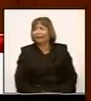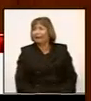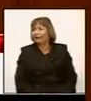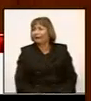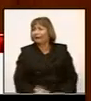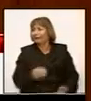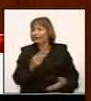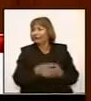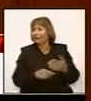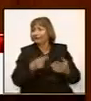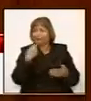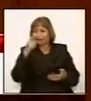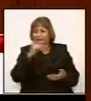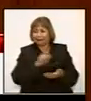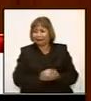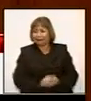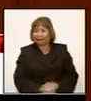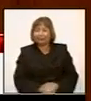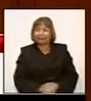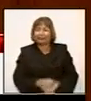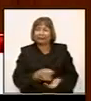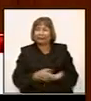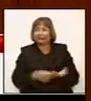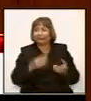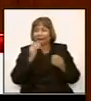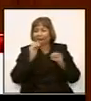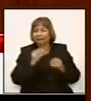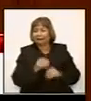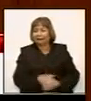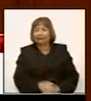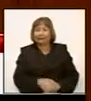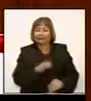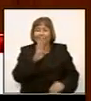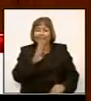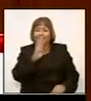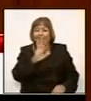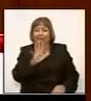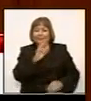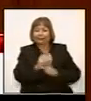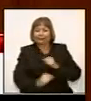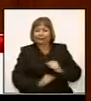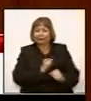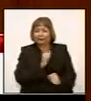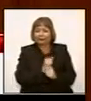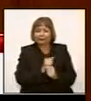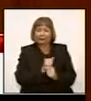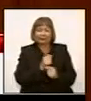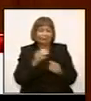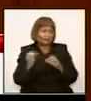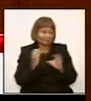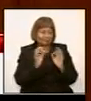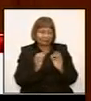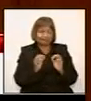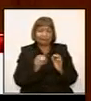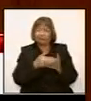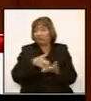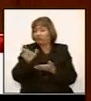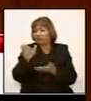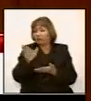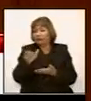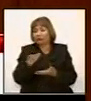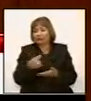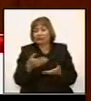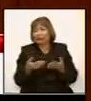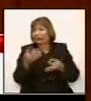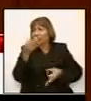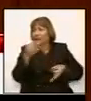qué? Para evitar el proceso de 4 o 5 años que demora un desalojo en